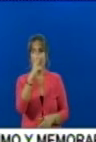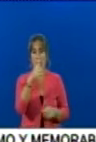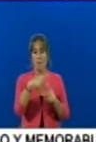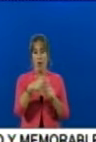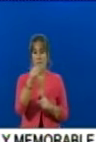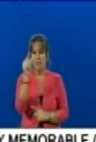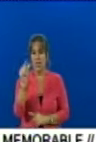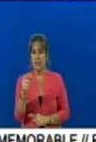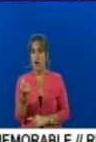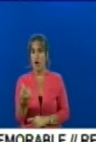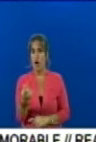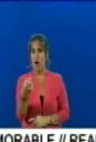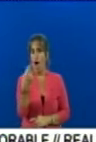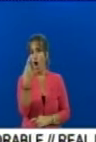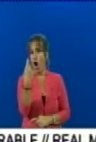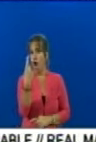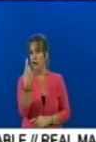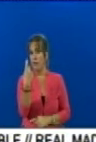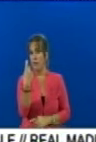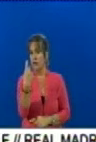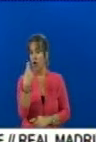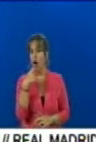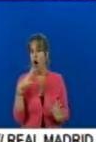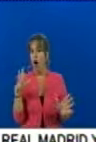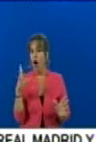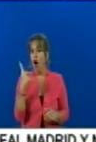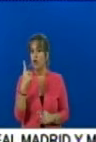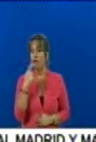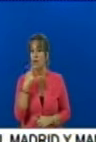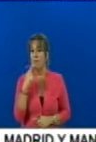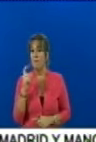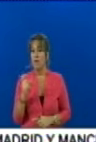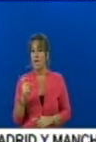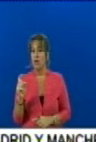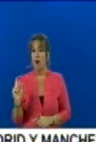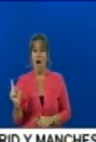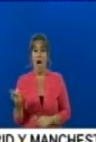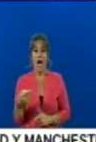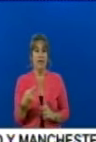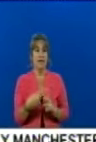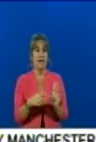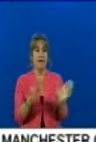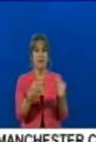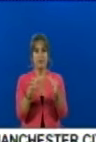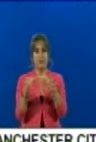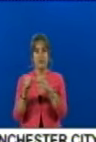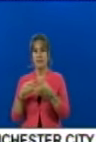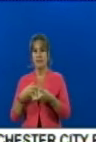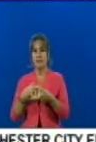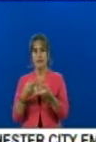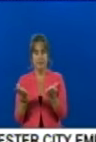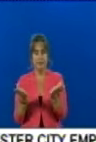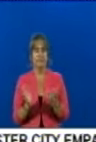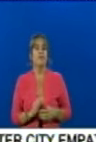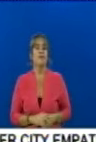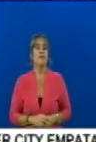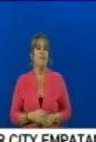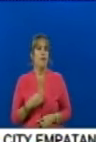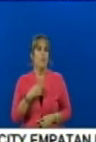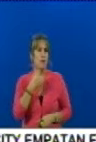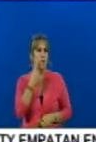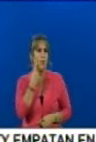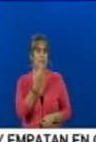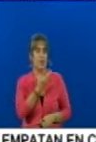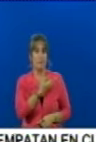con el precio de 11 pesos. Vamos sellando, repito, distrito, vamos a continuar la distribución. El que puede ver